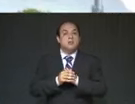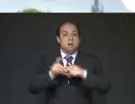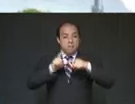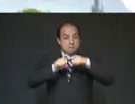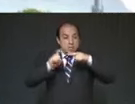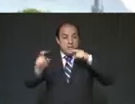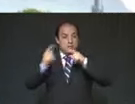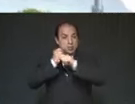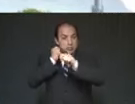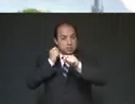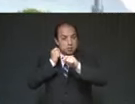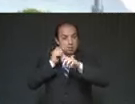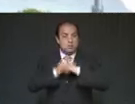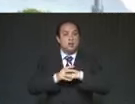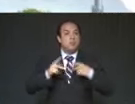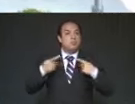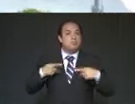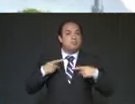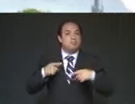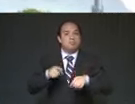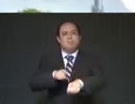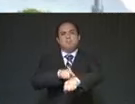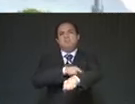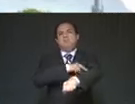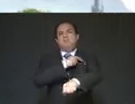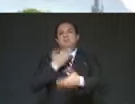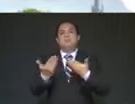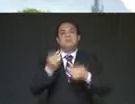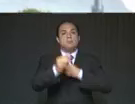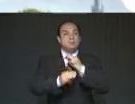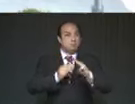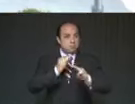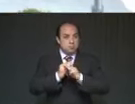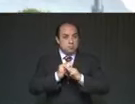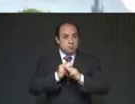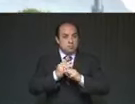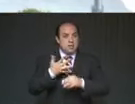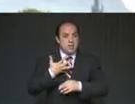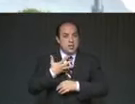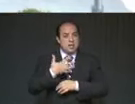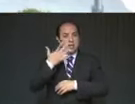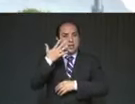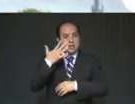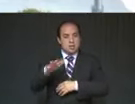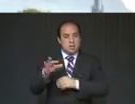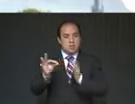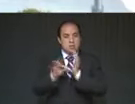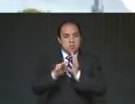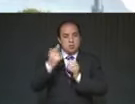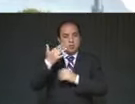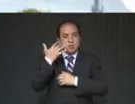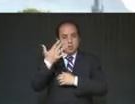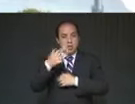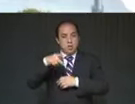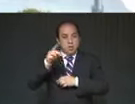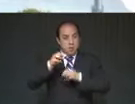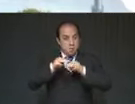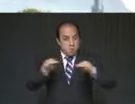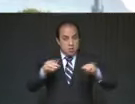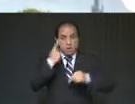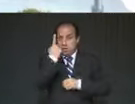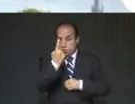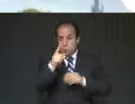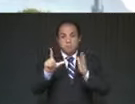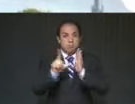de transporte urbano más larga del mundo, con 10.55 kilómetros en una sola línea.